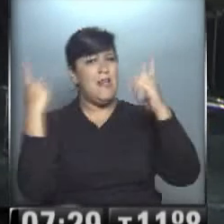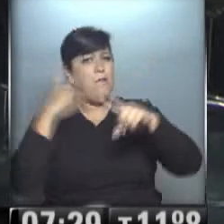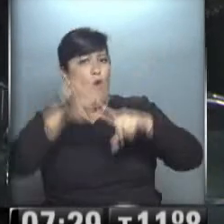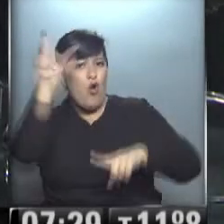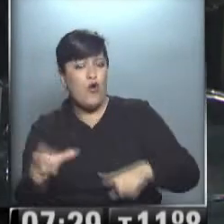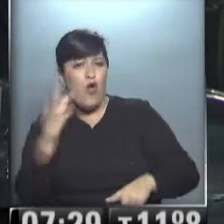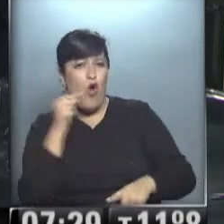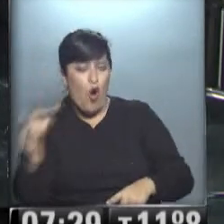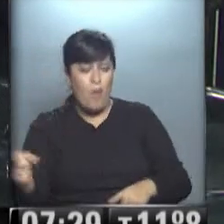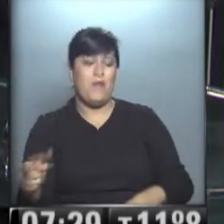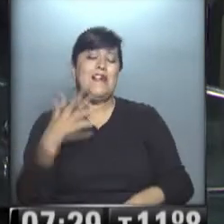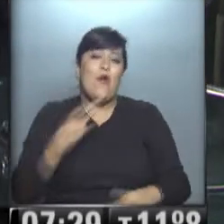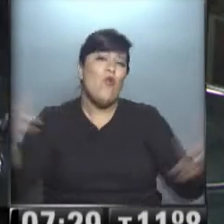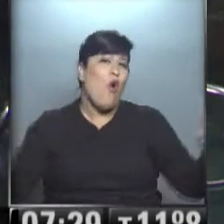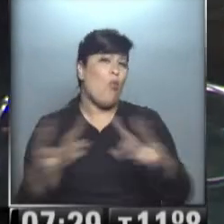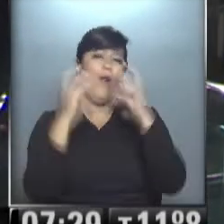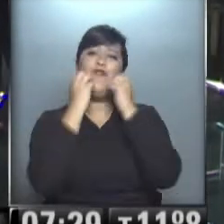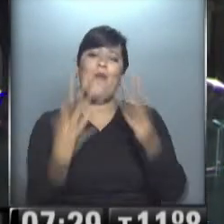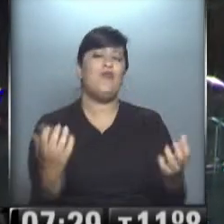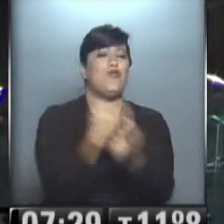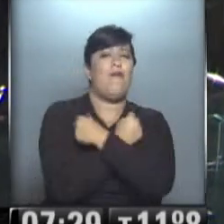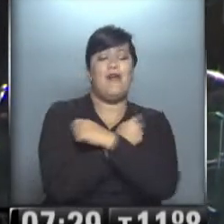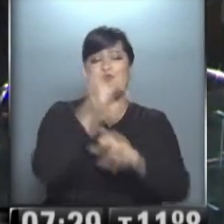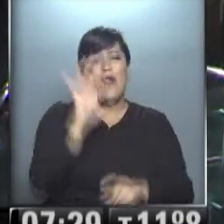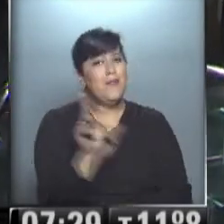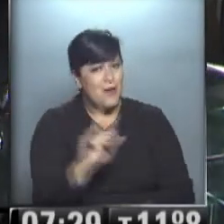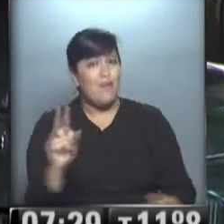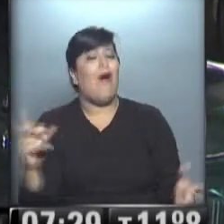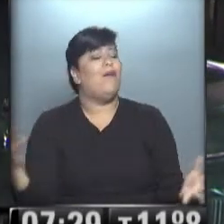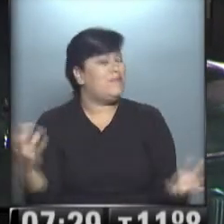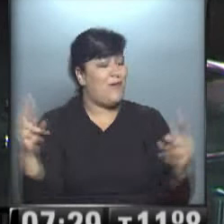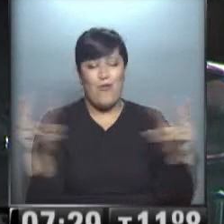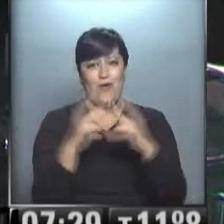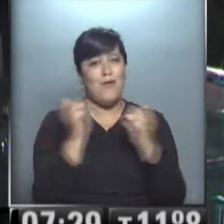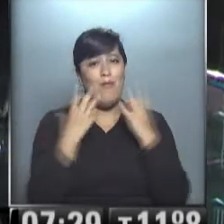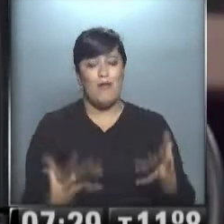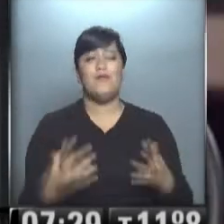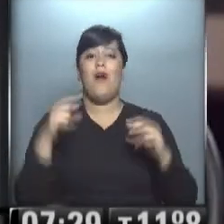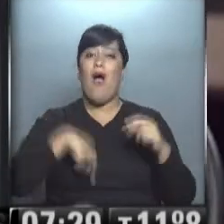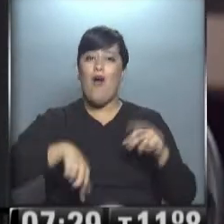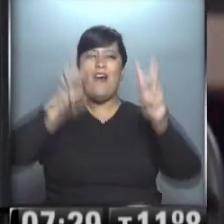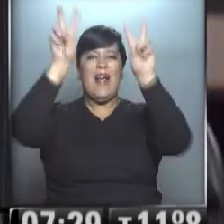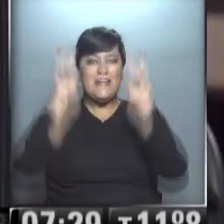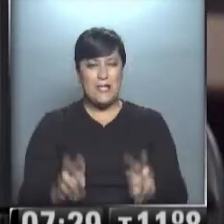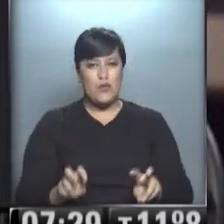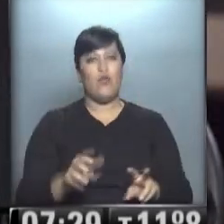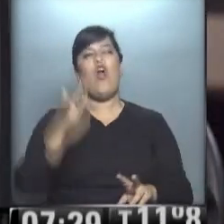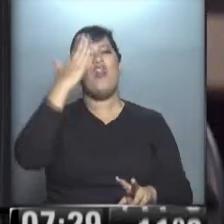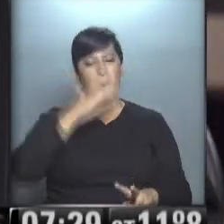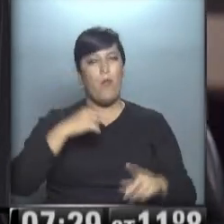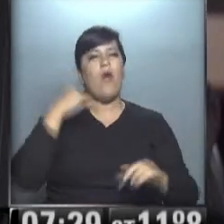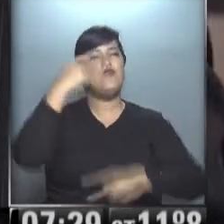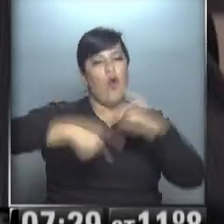sentido de no solo en el abrazo vamos a repasar en los títulos del área y seguimos hablando con vos porque